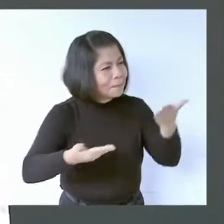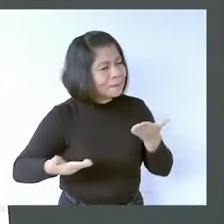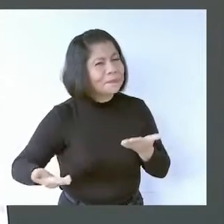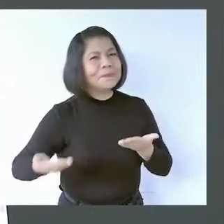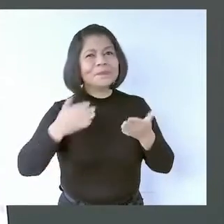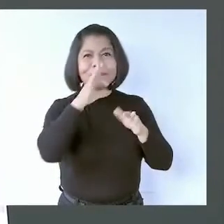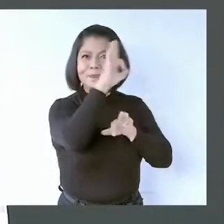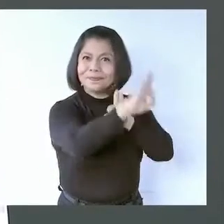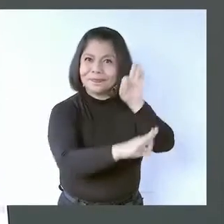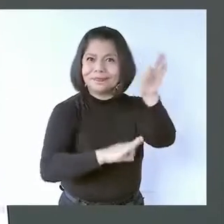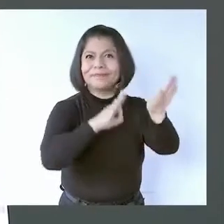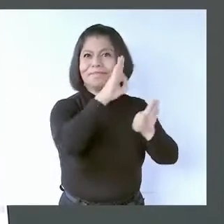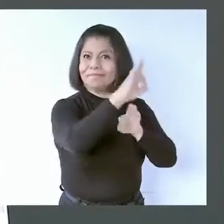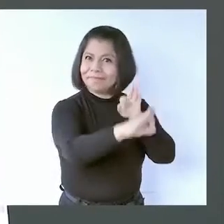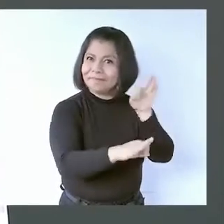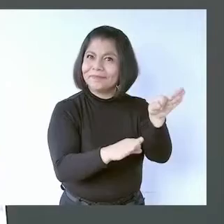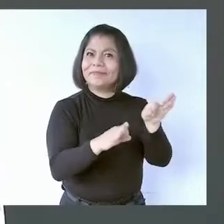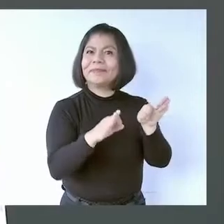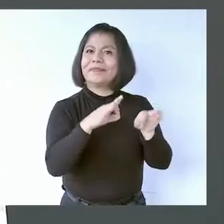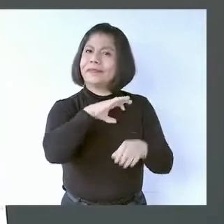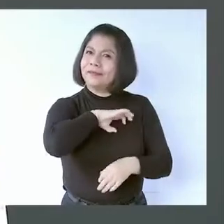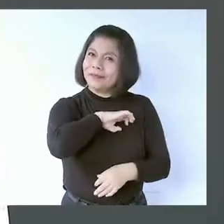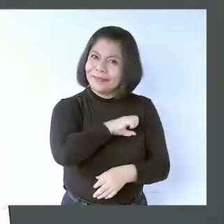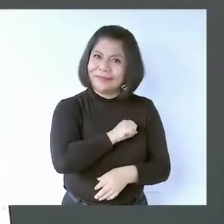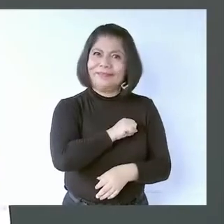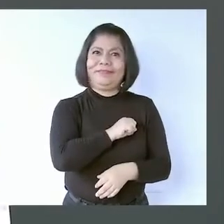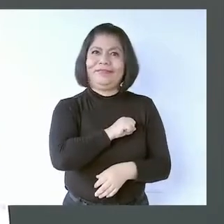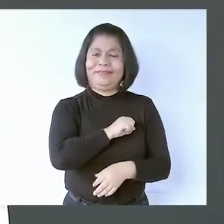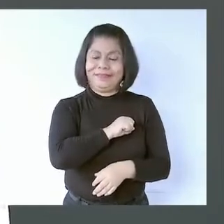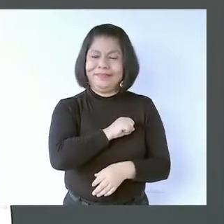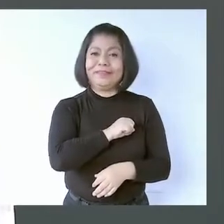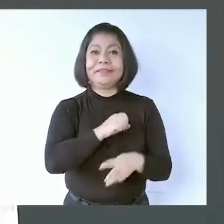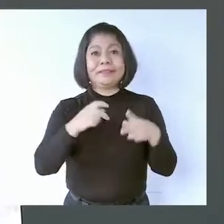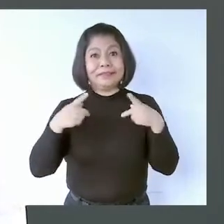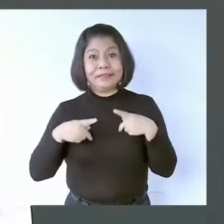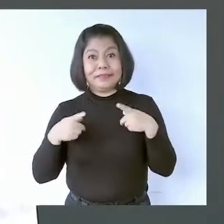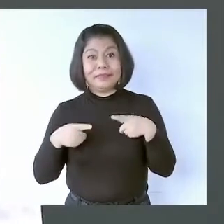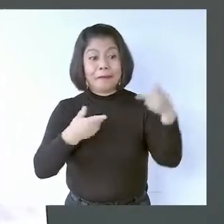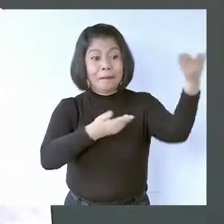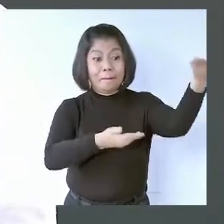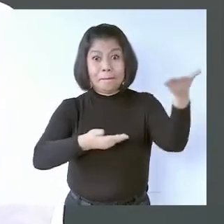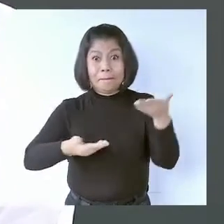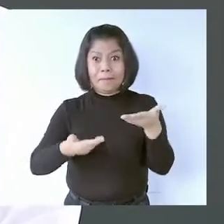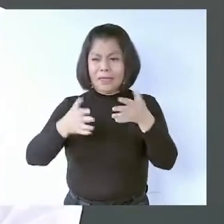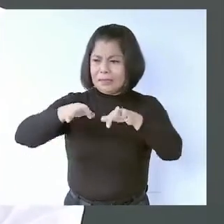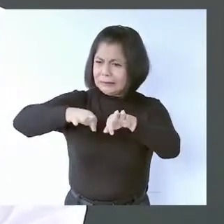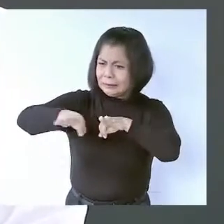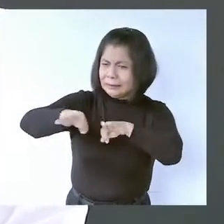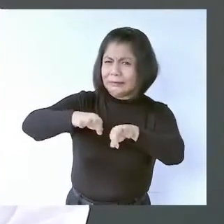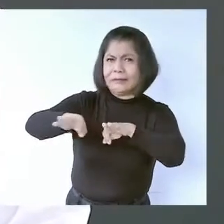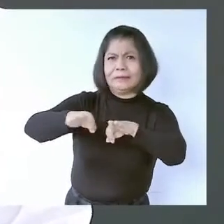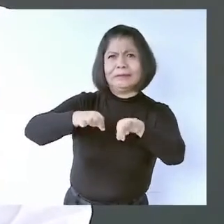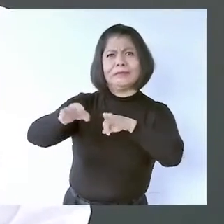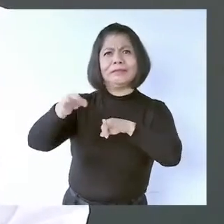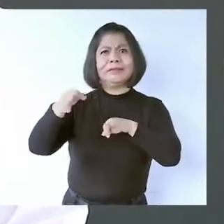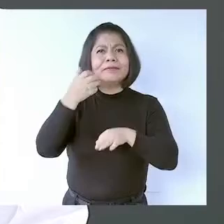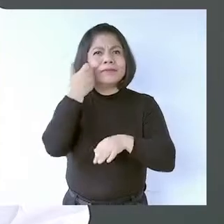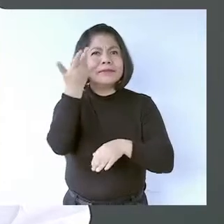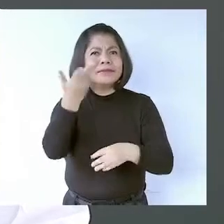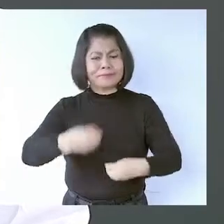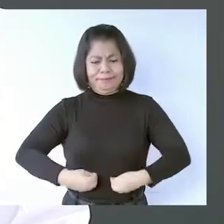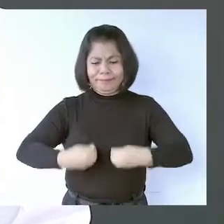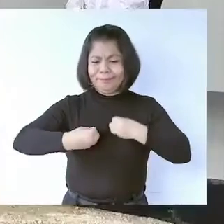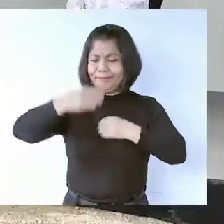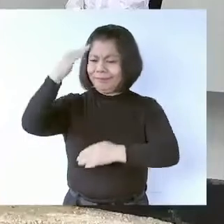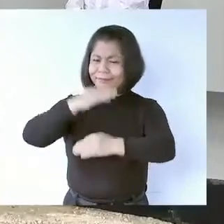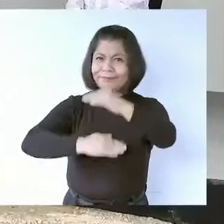quien viene a trabajar, a progresar, a salir adelante en estas